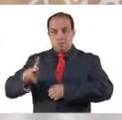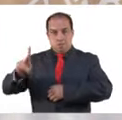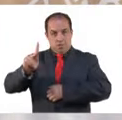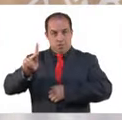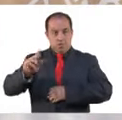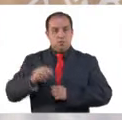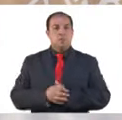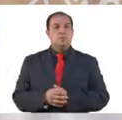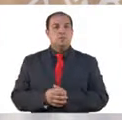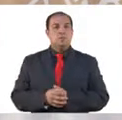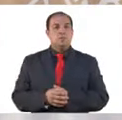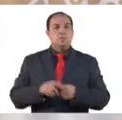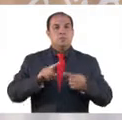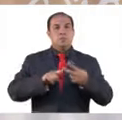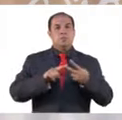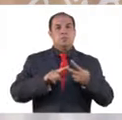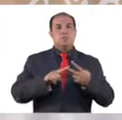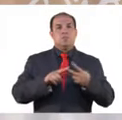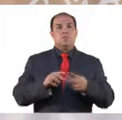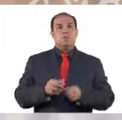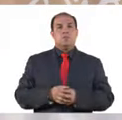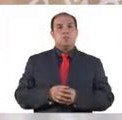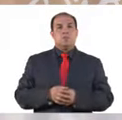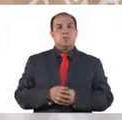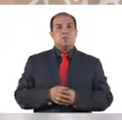en este caso la función pública,